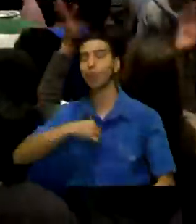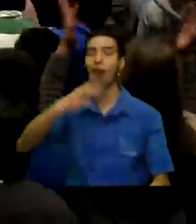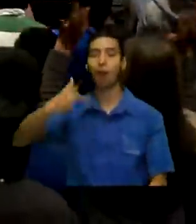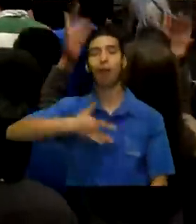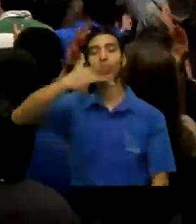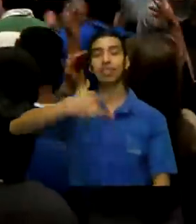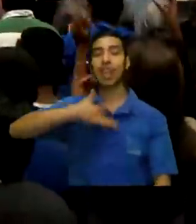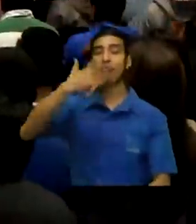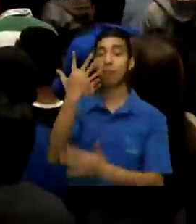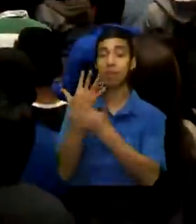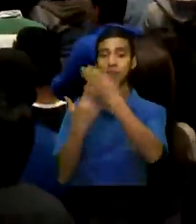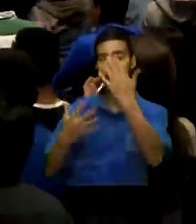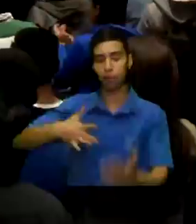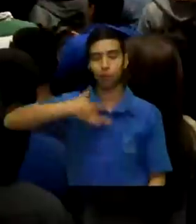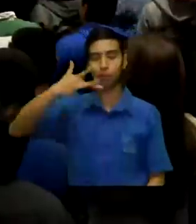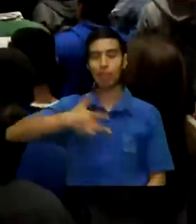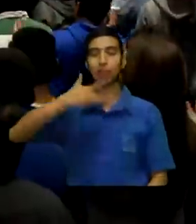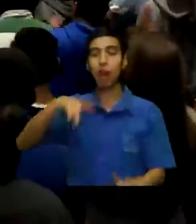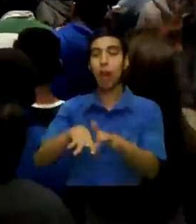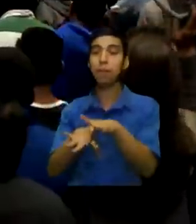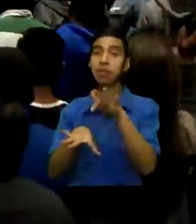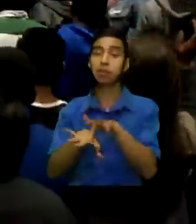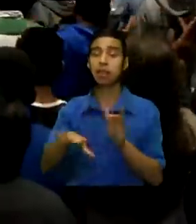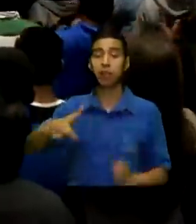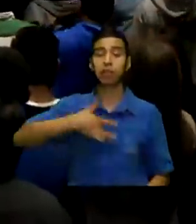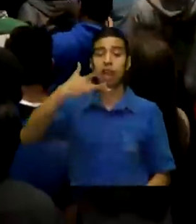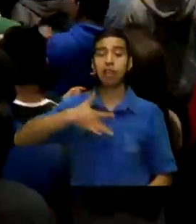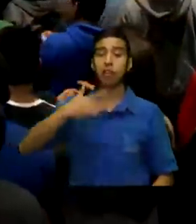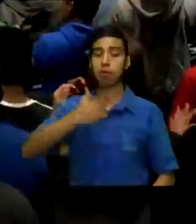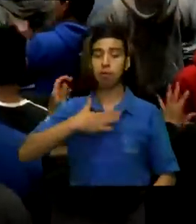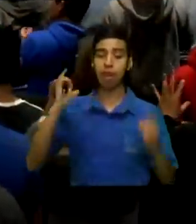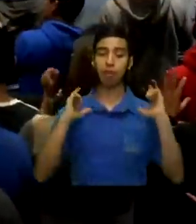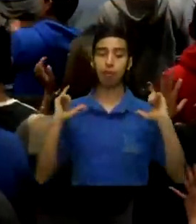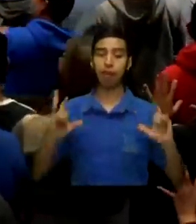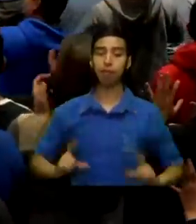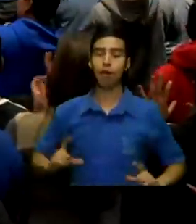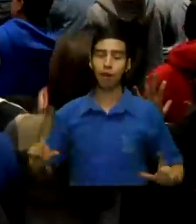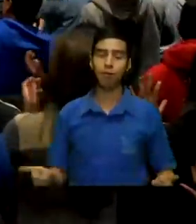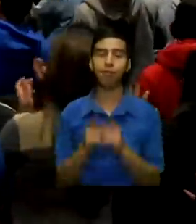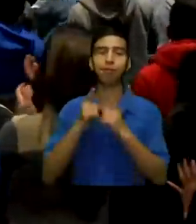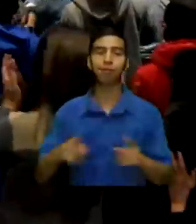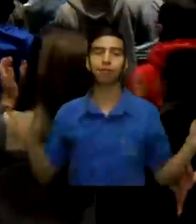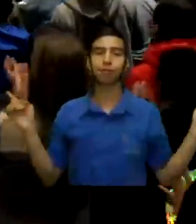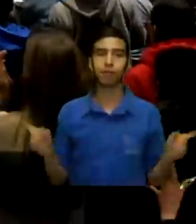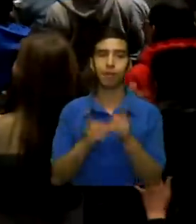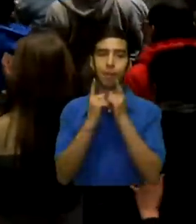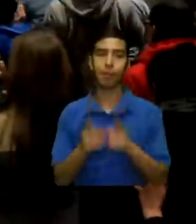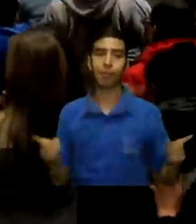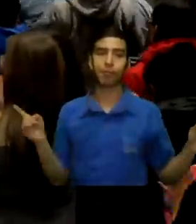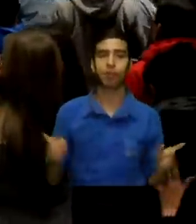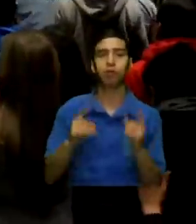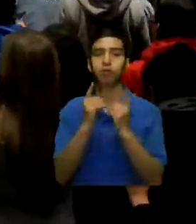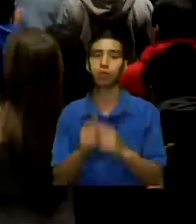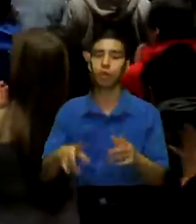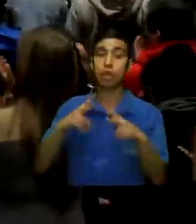mis manos. Lo siento en mis pies. Lo siento en todo mi ser.